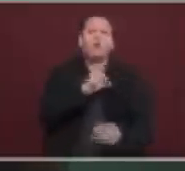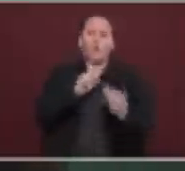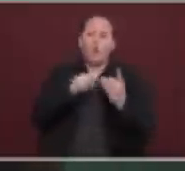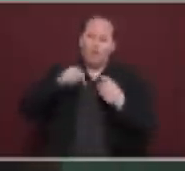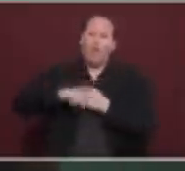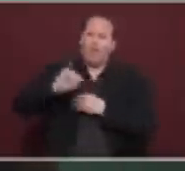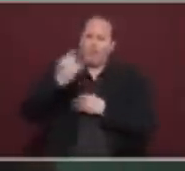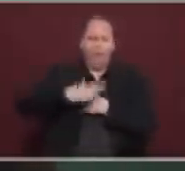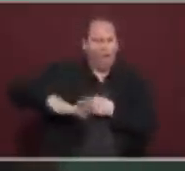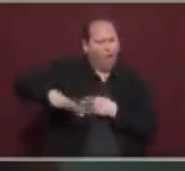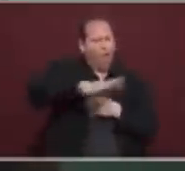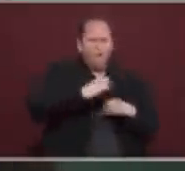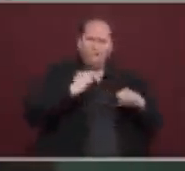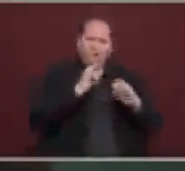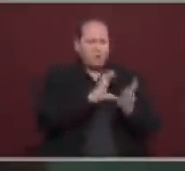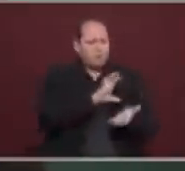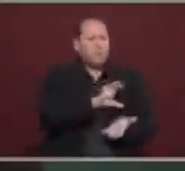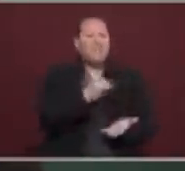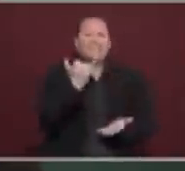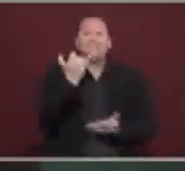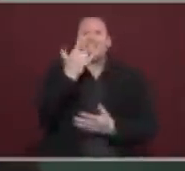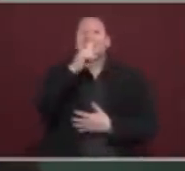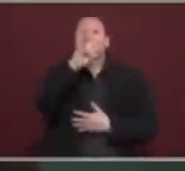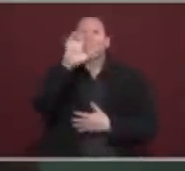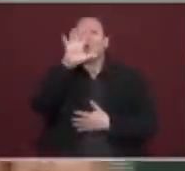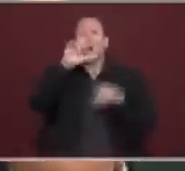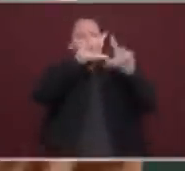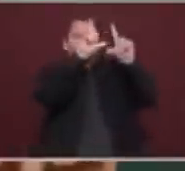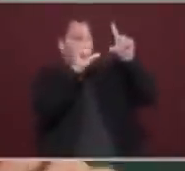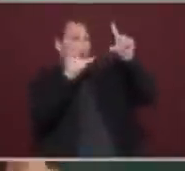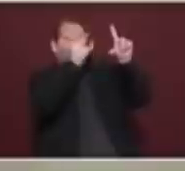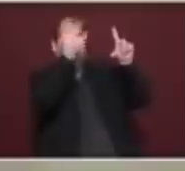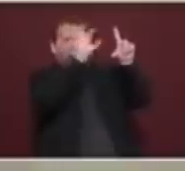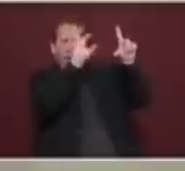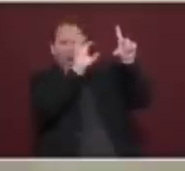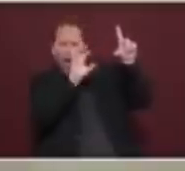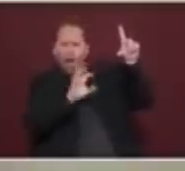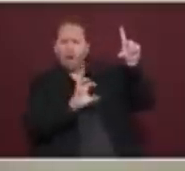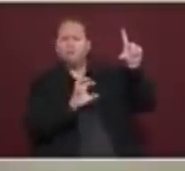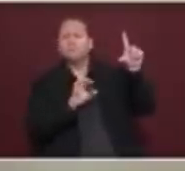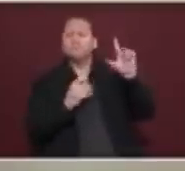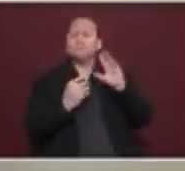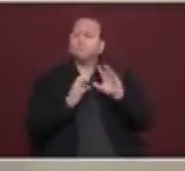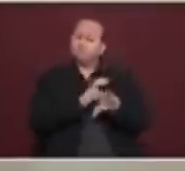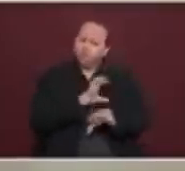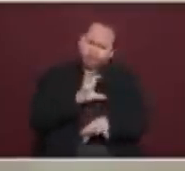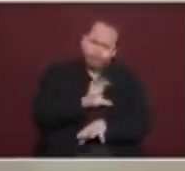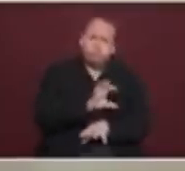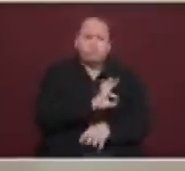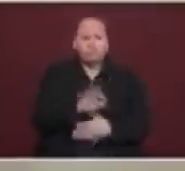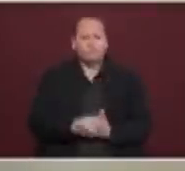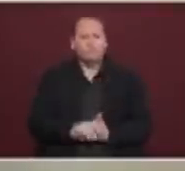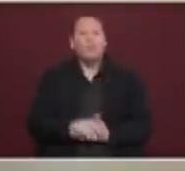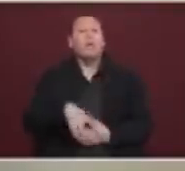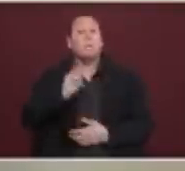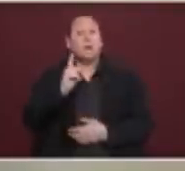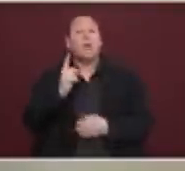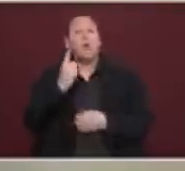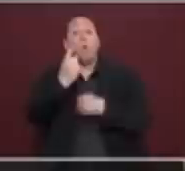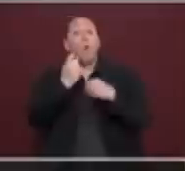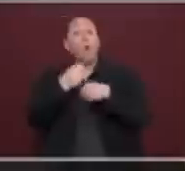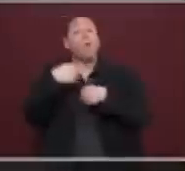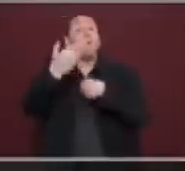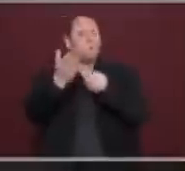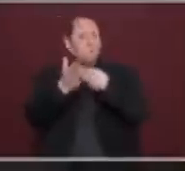tijuana y en todas las 150 regiones del país de manera inicial pero también el próximo año serán